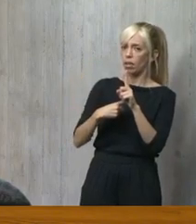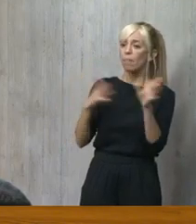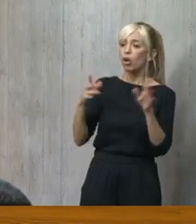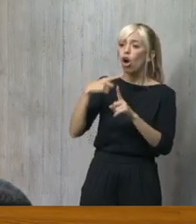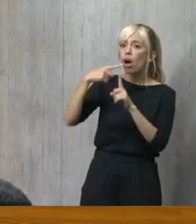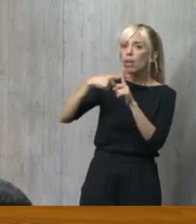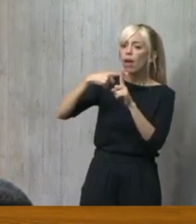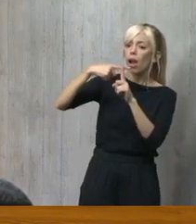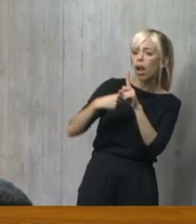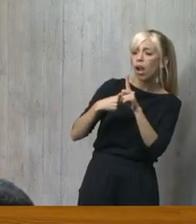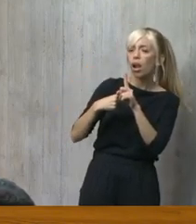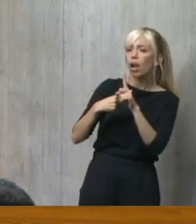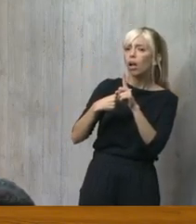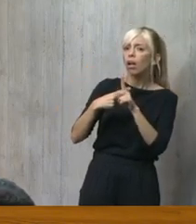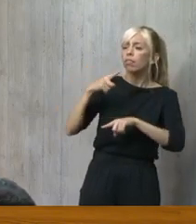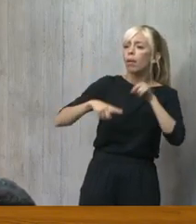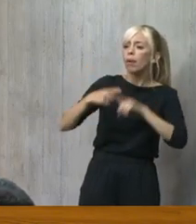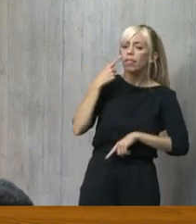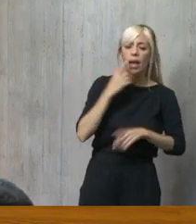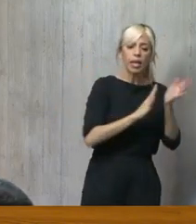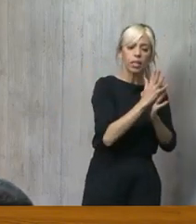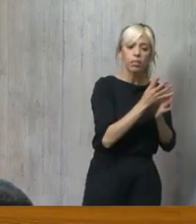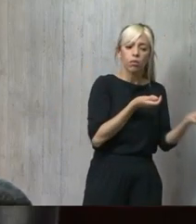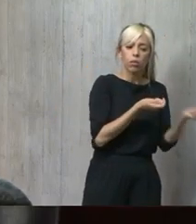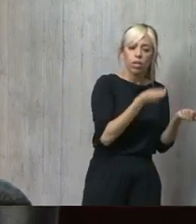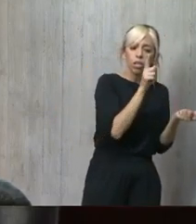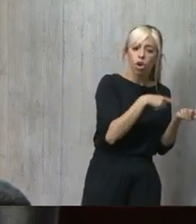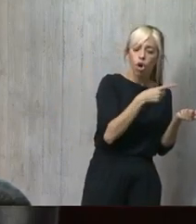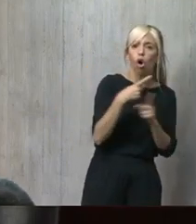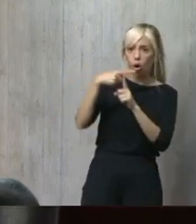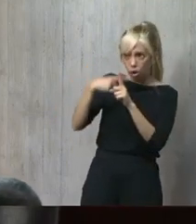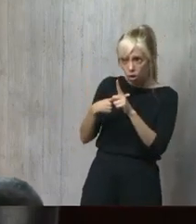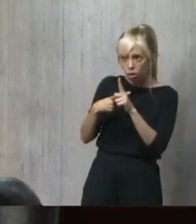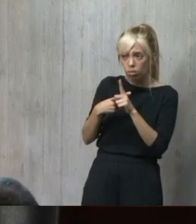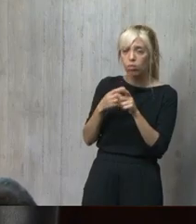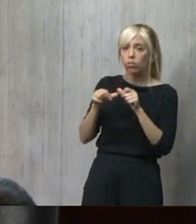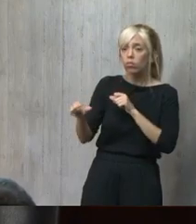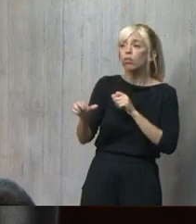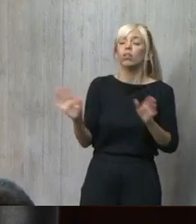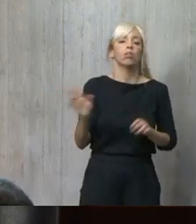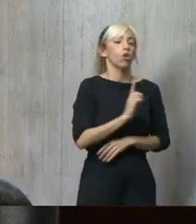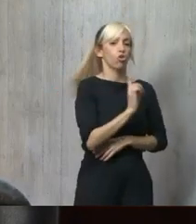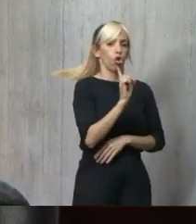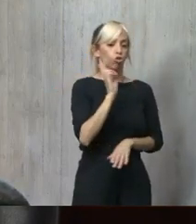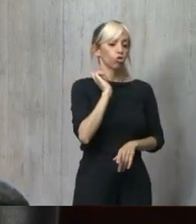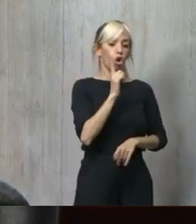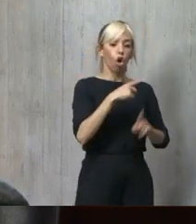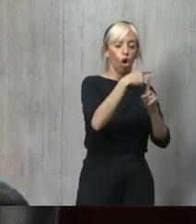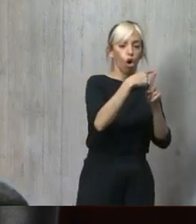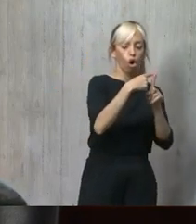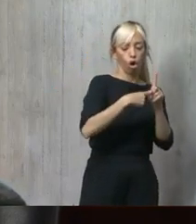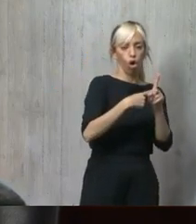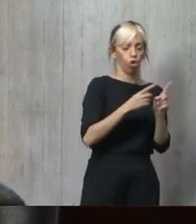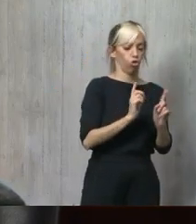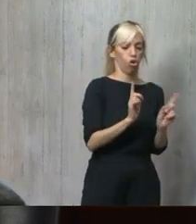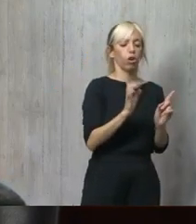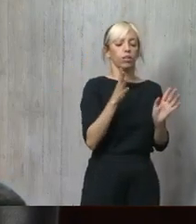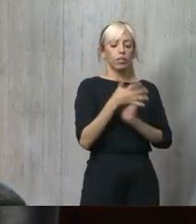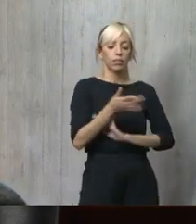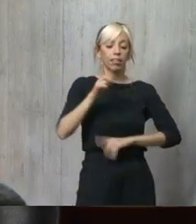¿De que oficialmente se dé por controlado el fuego? No solo de eso, del conjunto de factores que